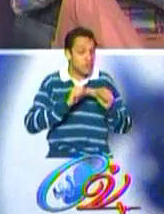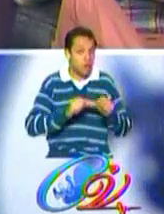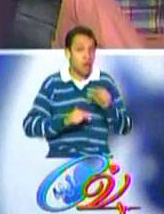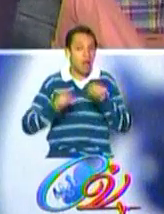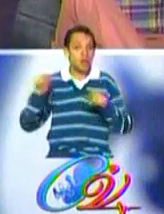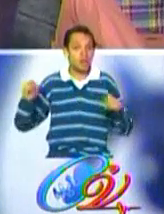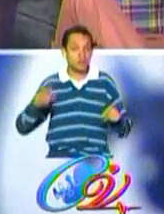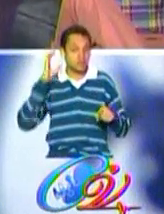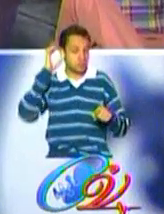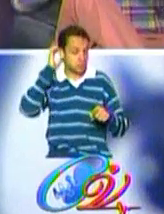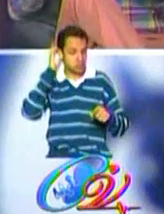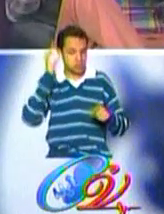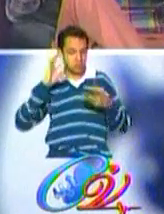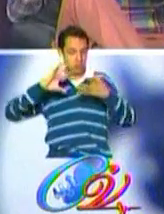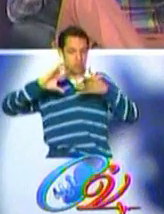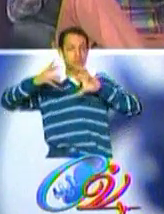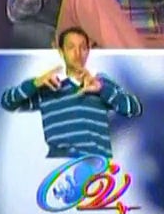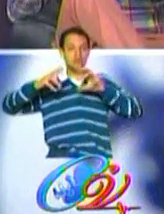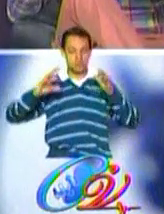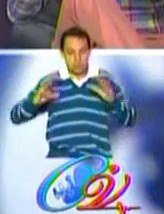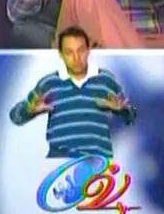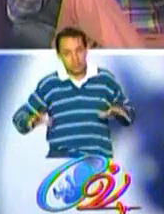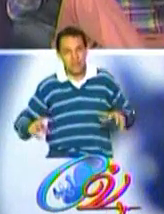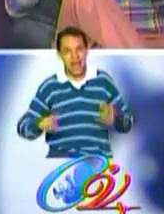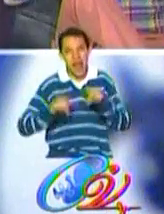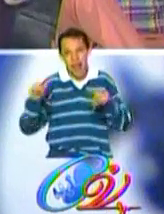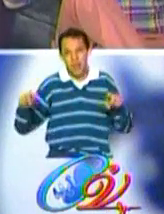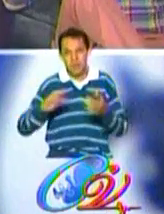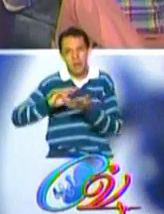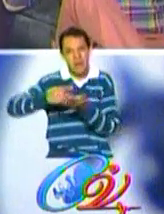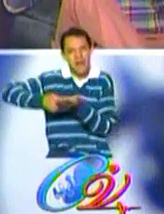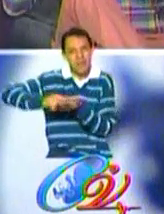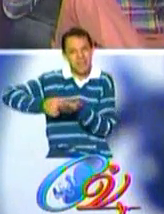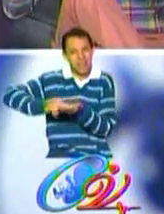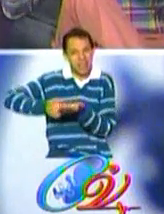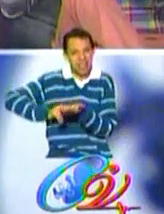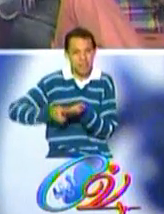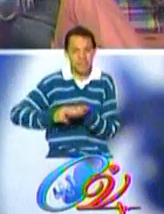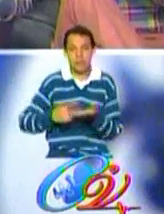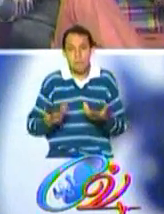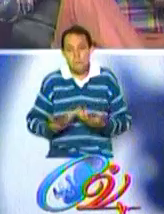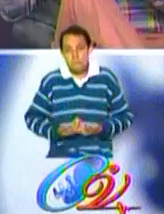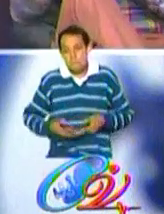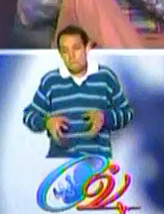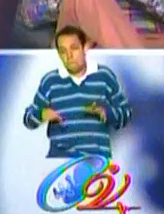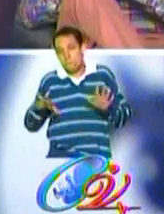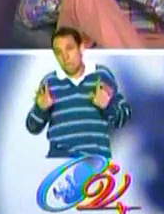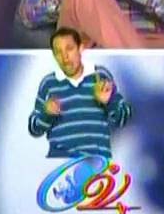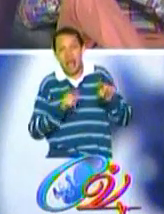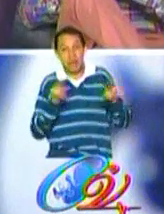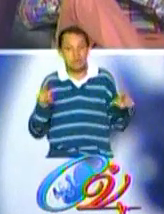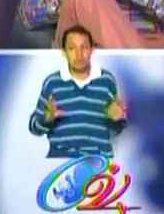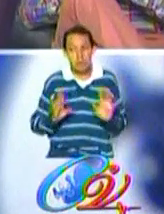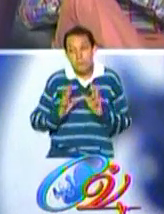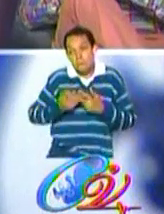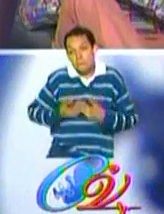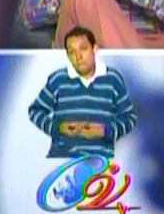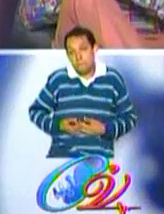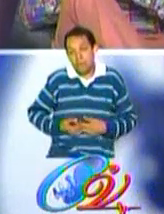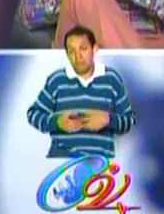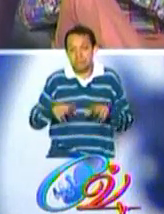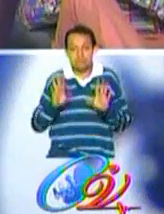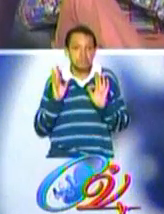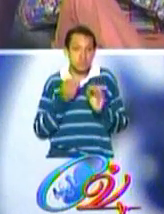problemas neurológicos gravísimos que aparentemente no saben qué es, como ponía el ejemplo del lupus